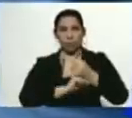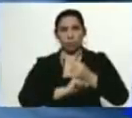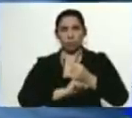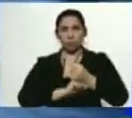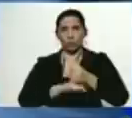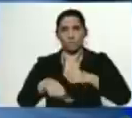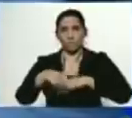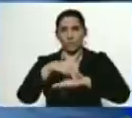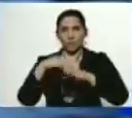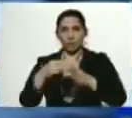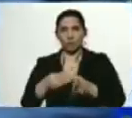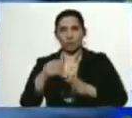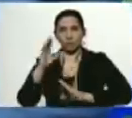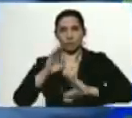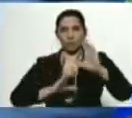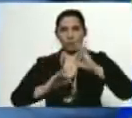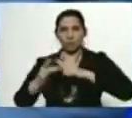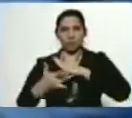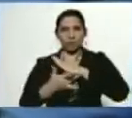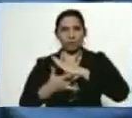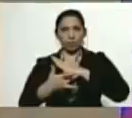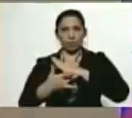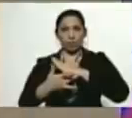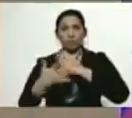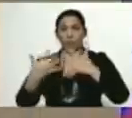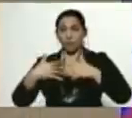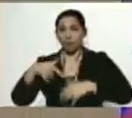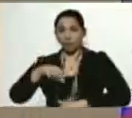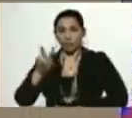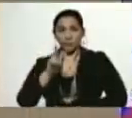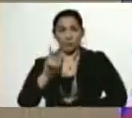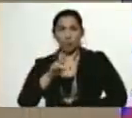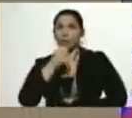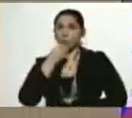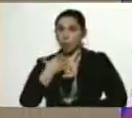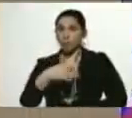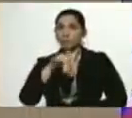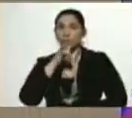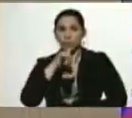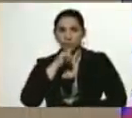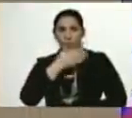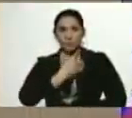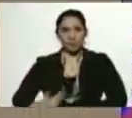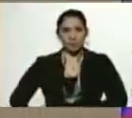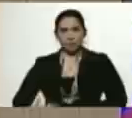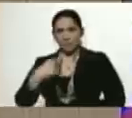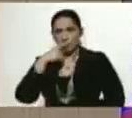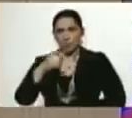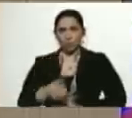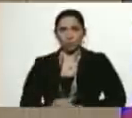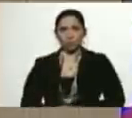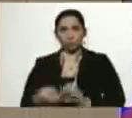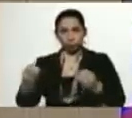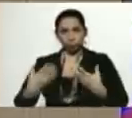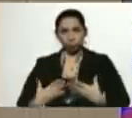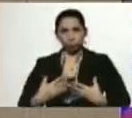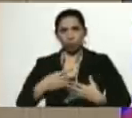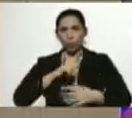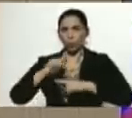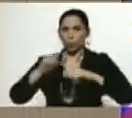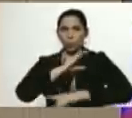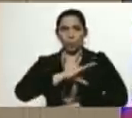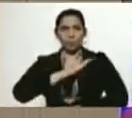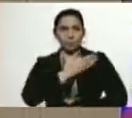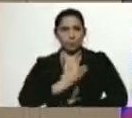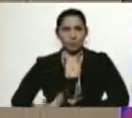del Ministerio de Ciencia y Tecnología. Es una buena noticia. El presidente Maduro nos dio la orden a la Comisión